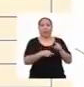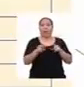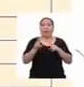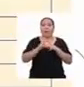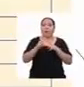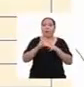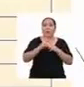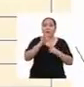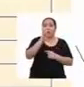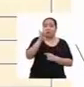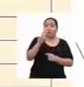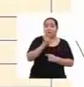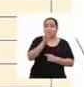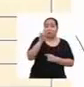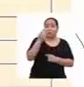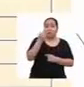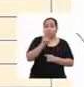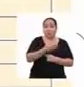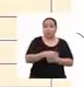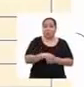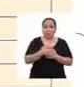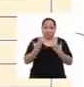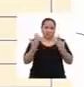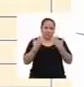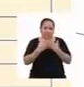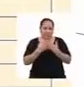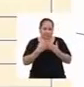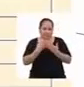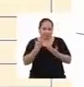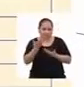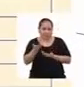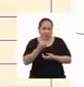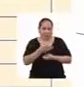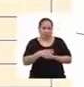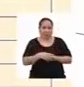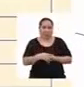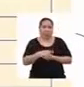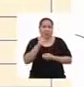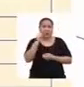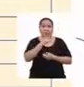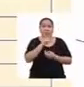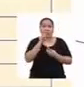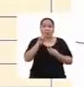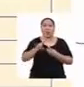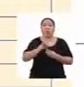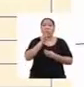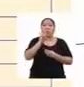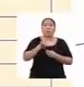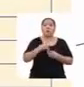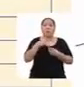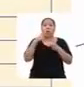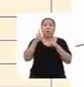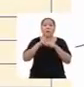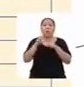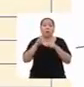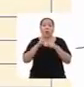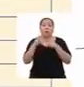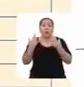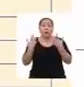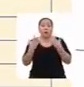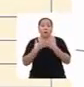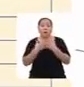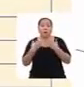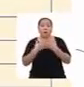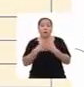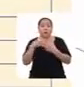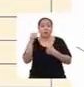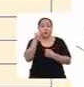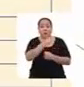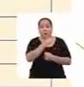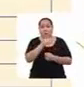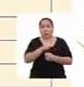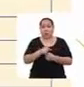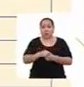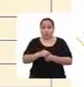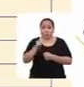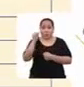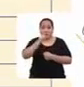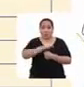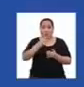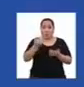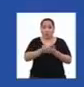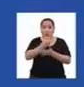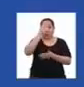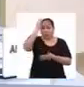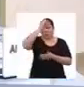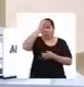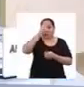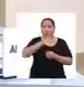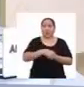vocabulario que se ha utilizado es adecuado? ¿Se ha utilizado vocabulario relacionado a partir del nuevo